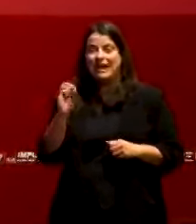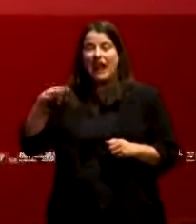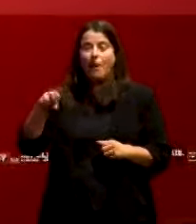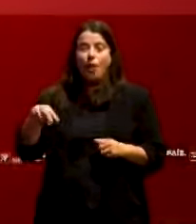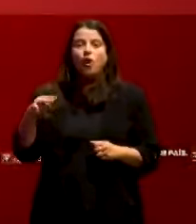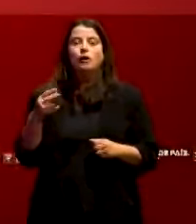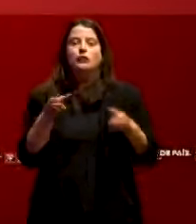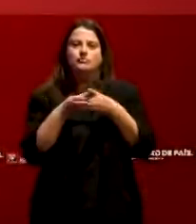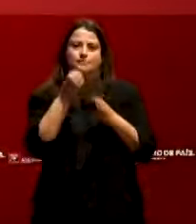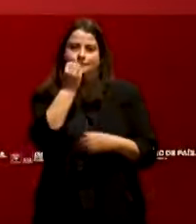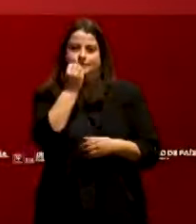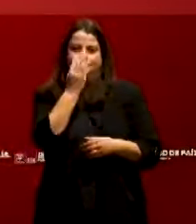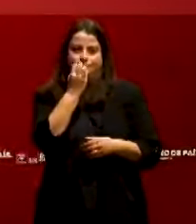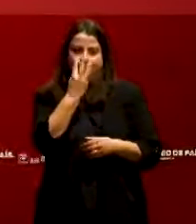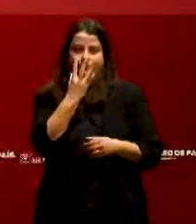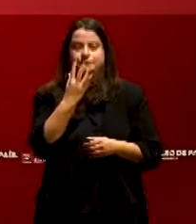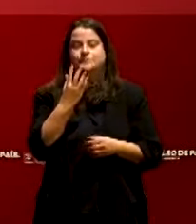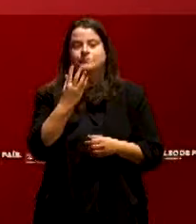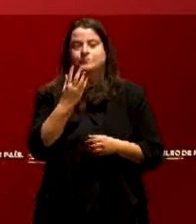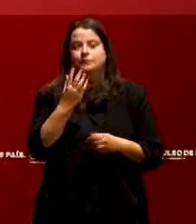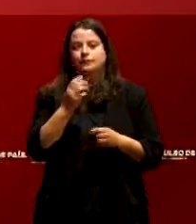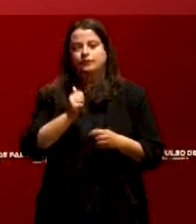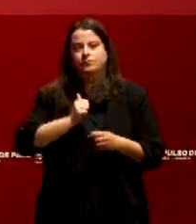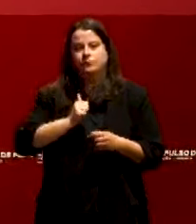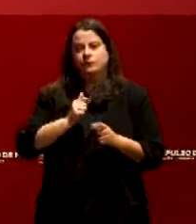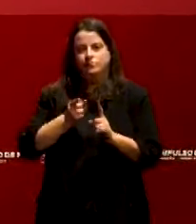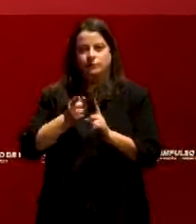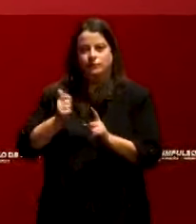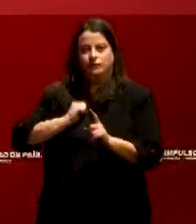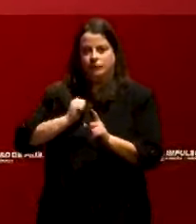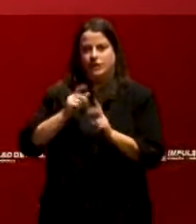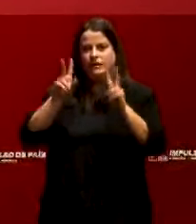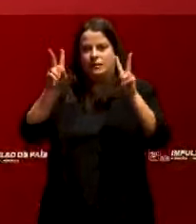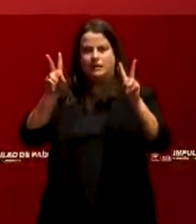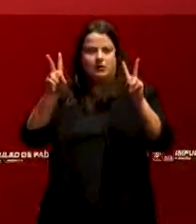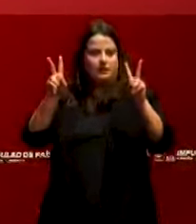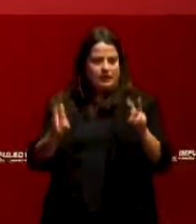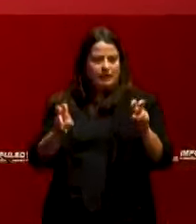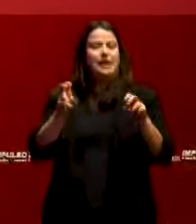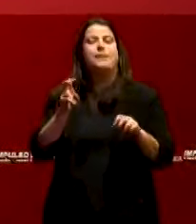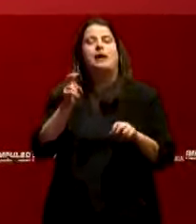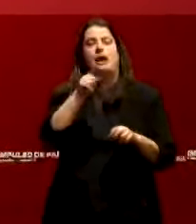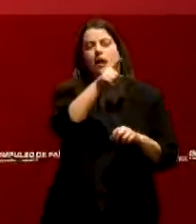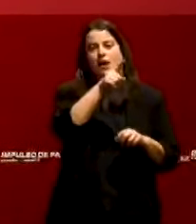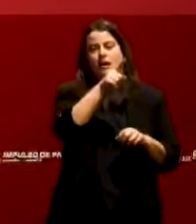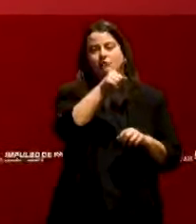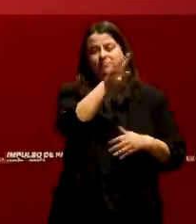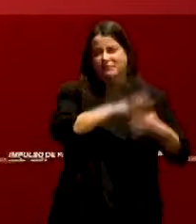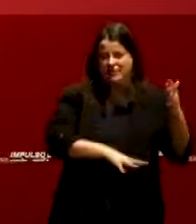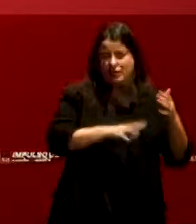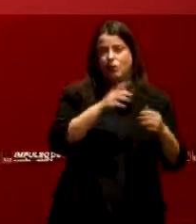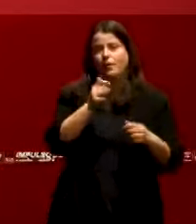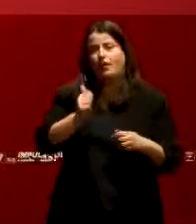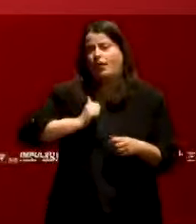que el Partido Socialista está utilizando el tema del Watergate o de la utilización